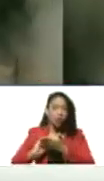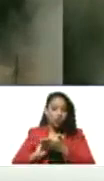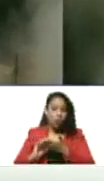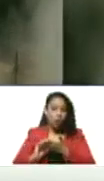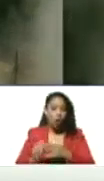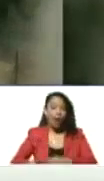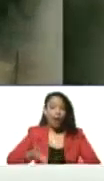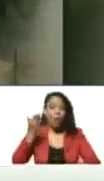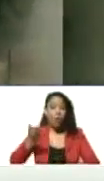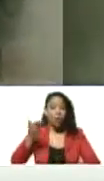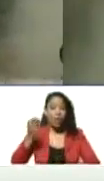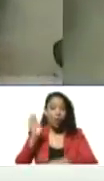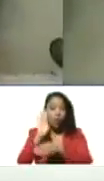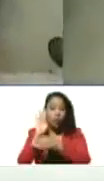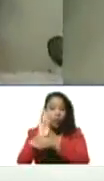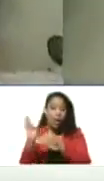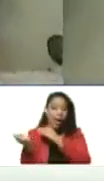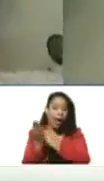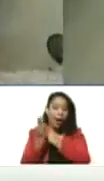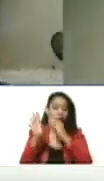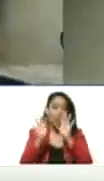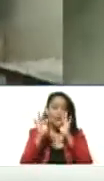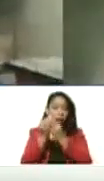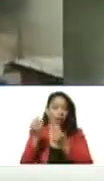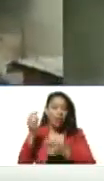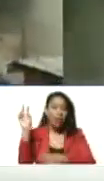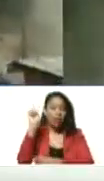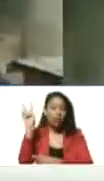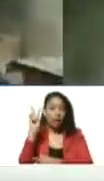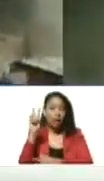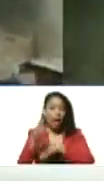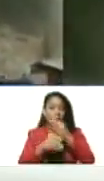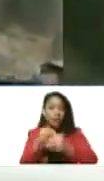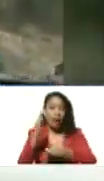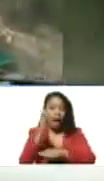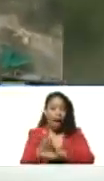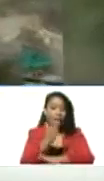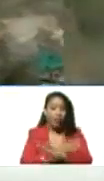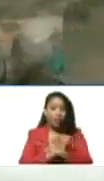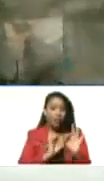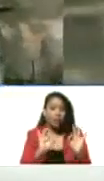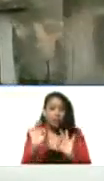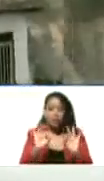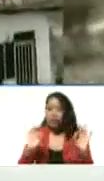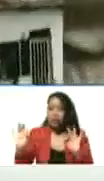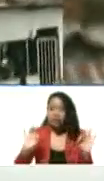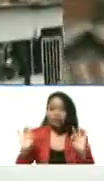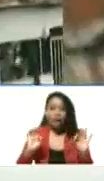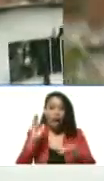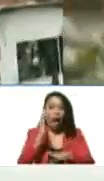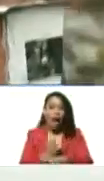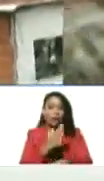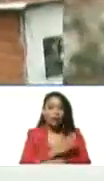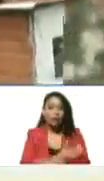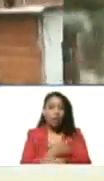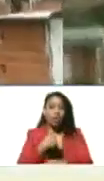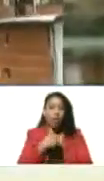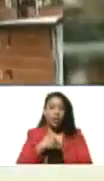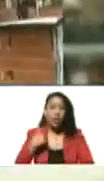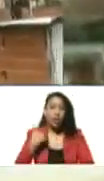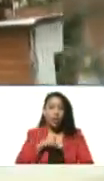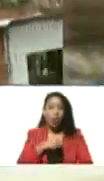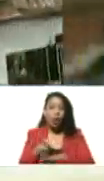es preservar la vida de la familia venezolana, tomar medidas preventivas, tomar medidas a tiempo. Yo quisiera que